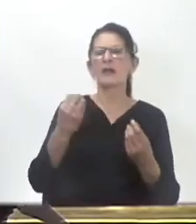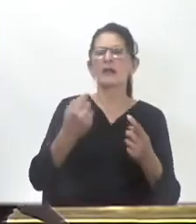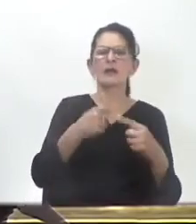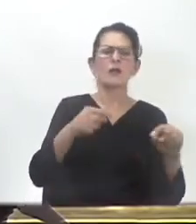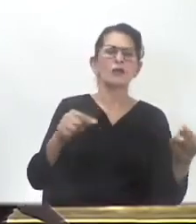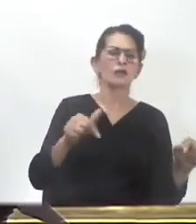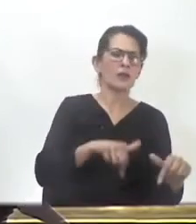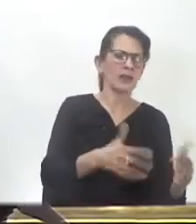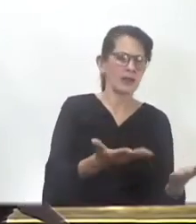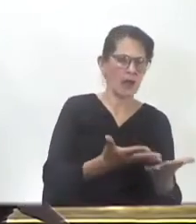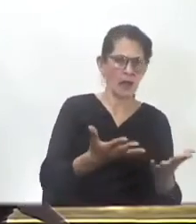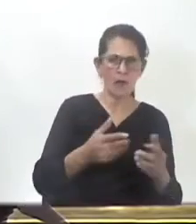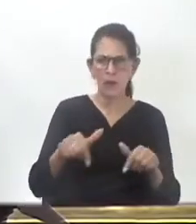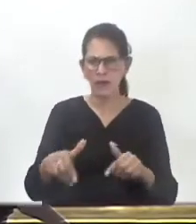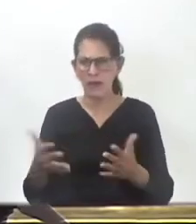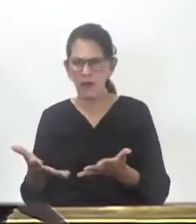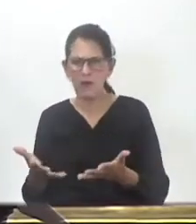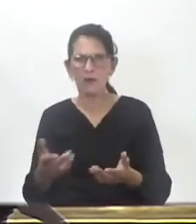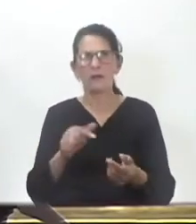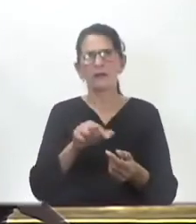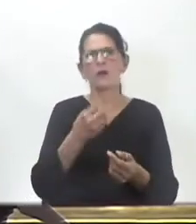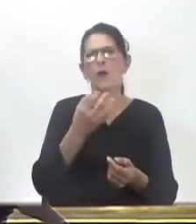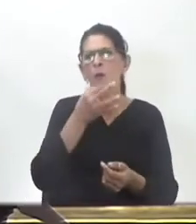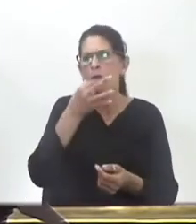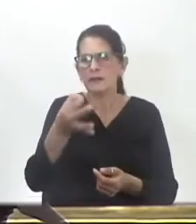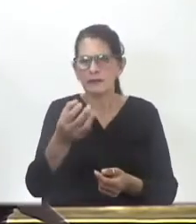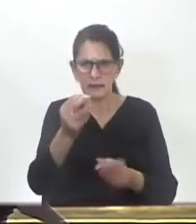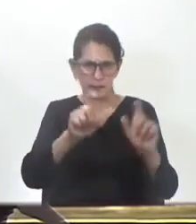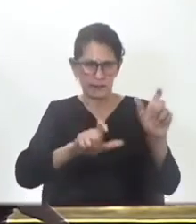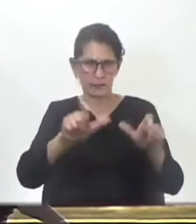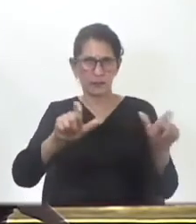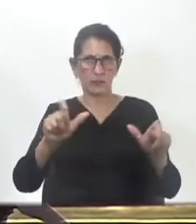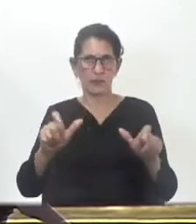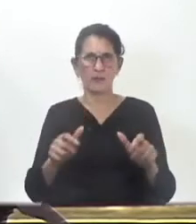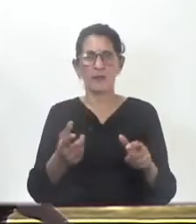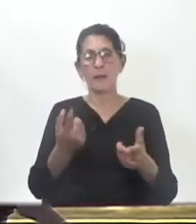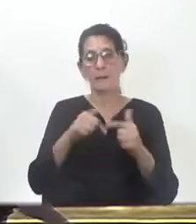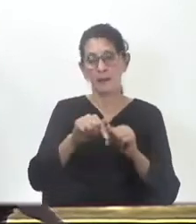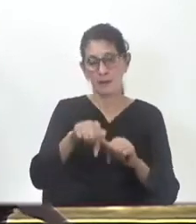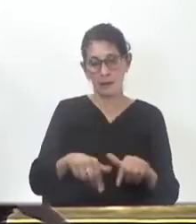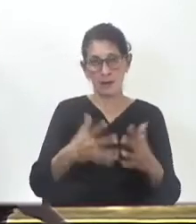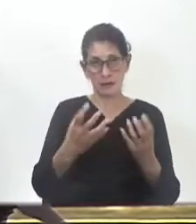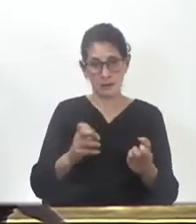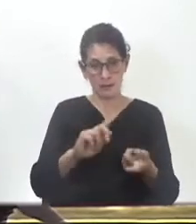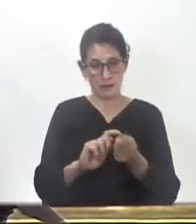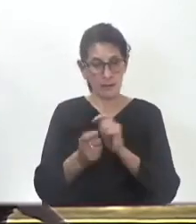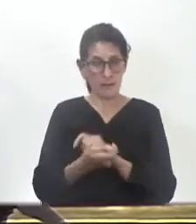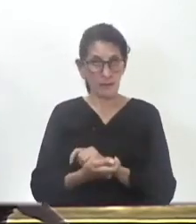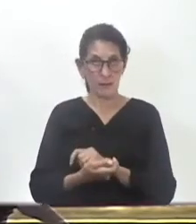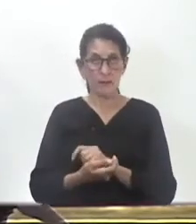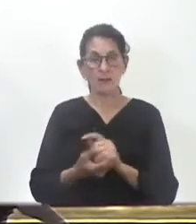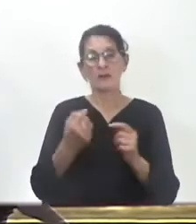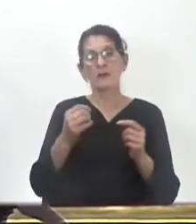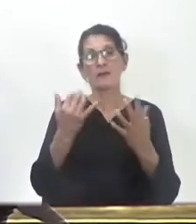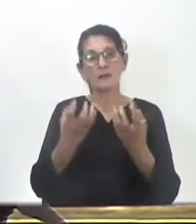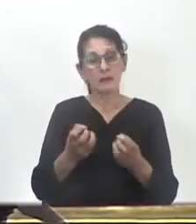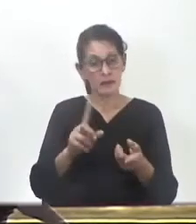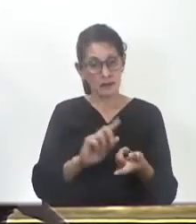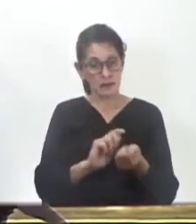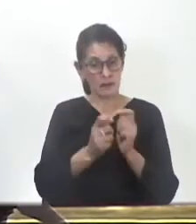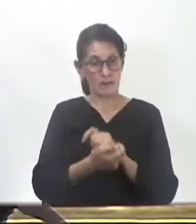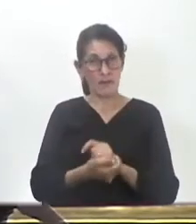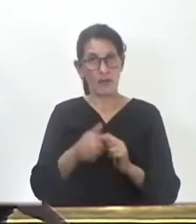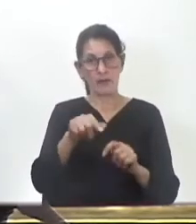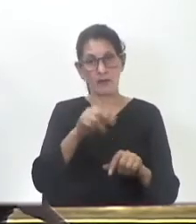las cosas aberrantes y cómo le decíamos a la gente. Pero la realidad es que acá, si queremos cambiar esto, si queremos cambiar este sistema